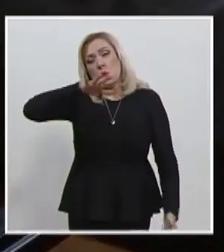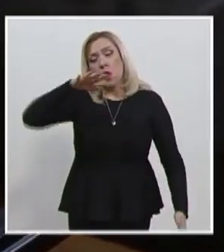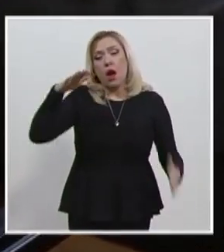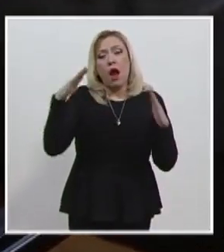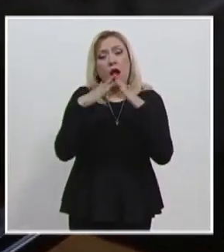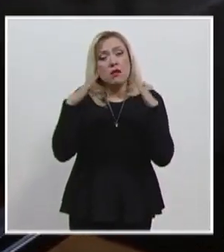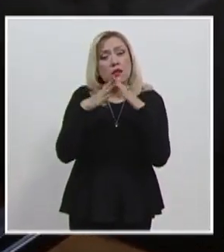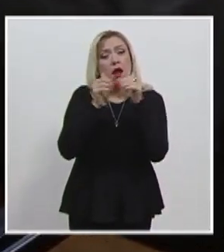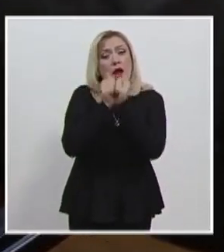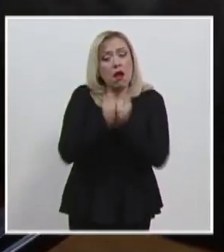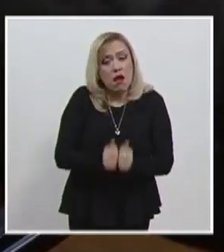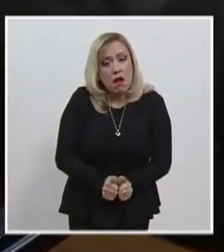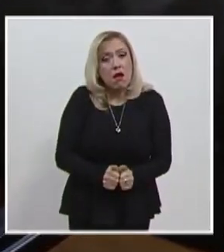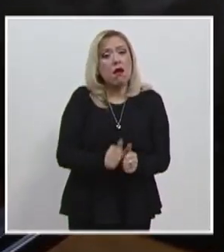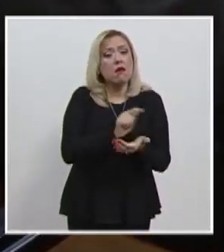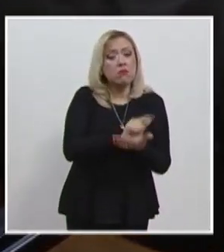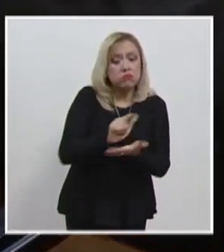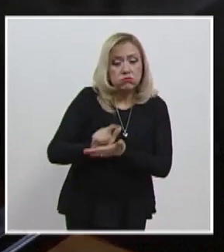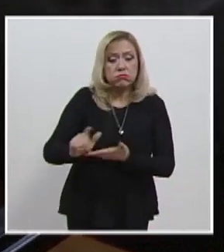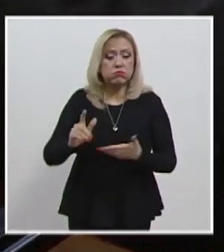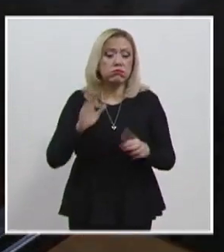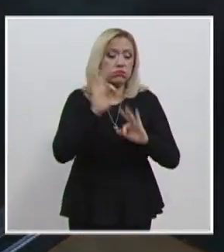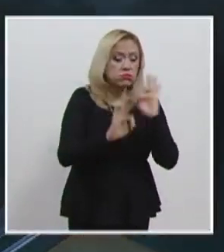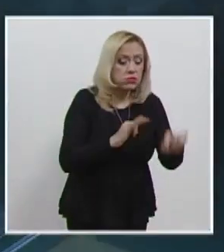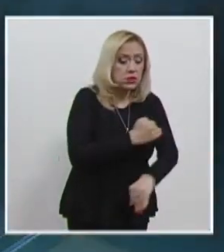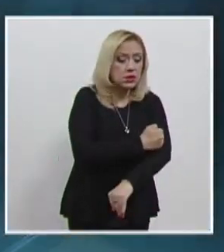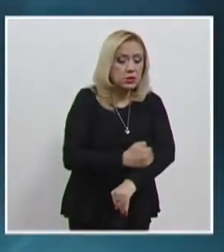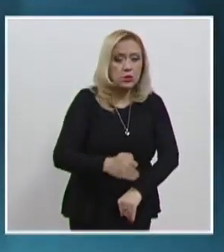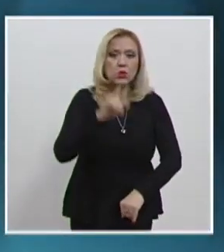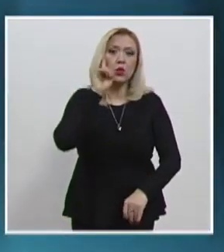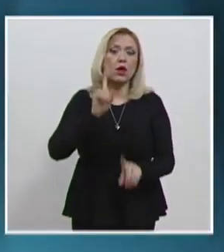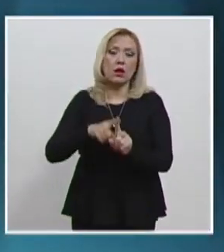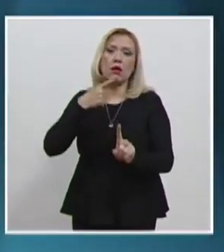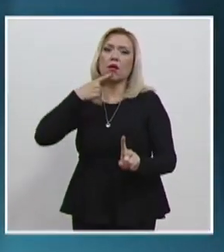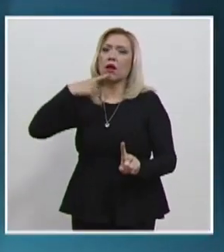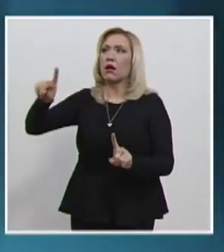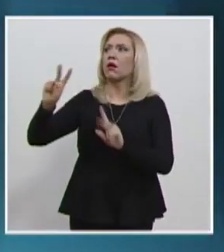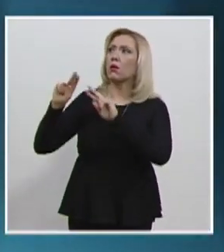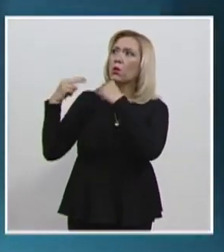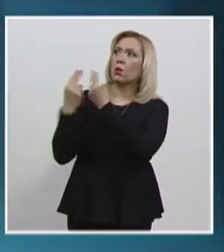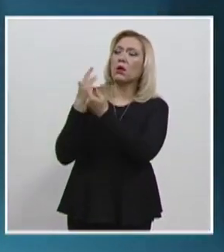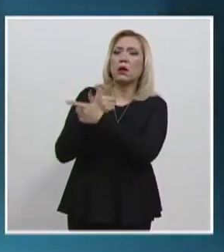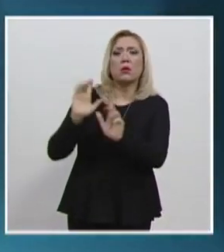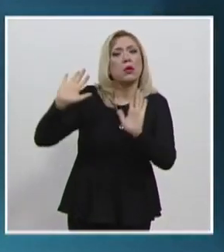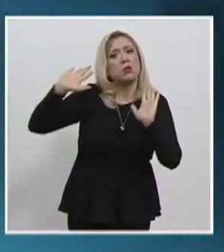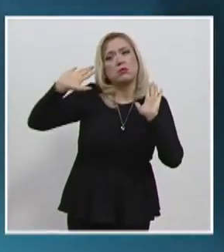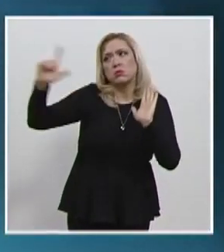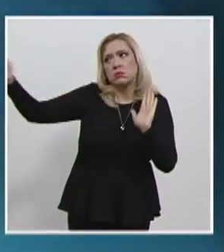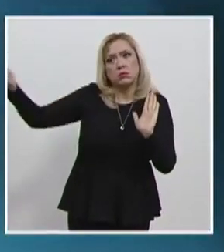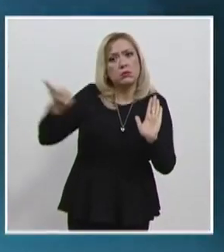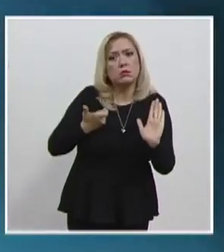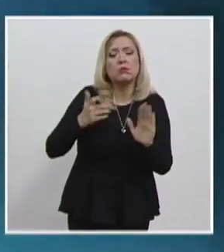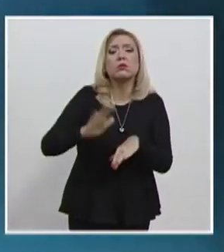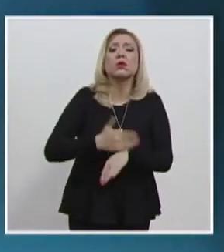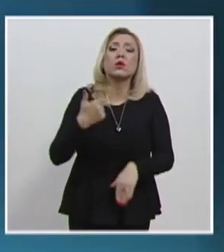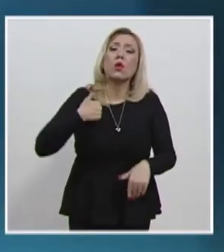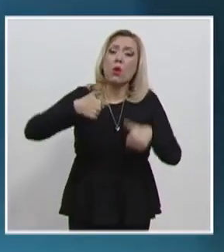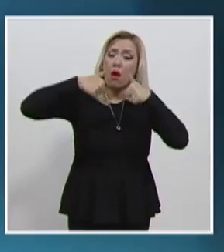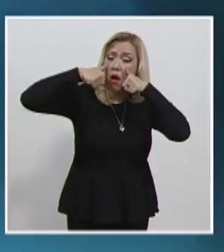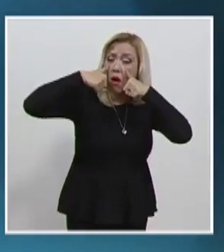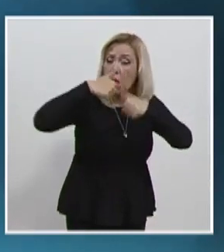del hogar la mujer demandó de su concubino el pago de alimentos argumentando que se dedicó preponderantemente